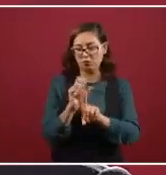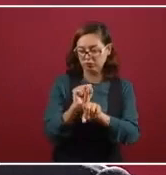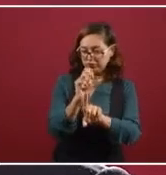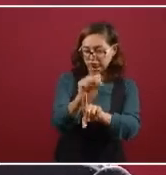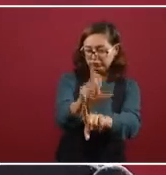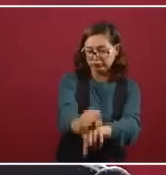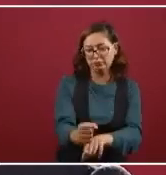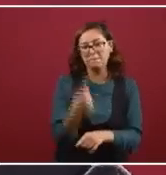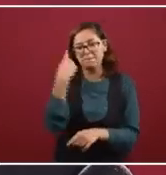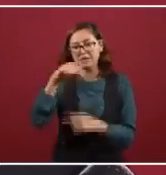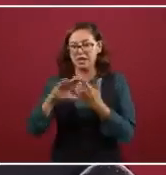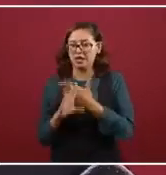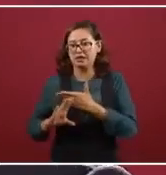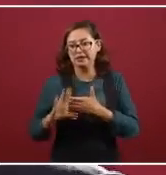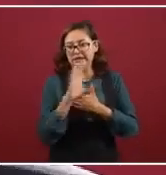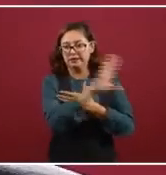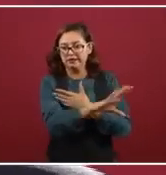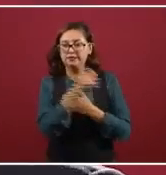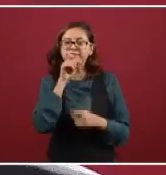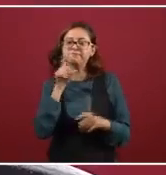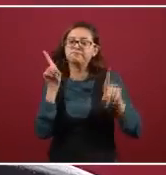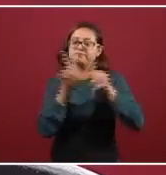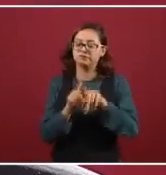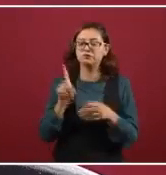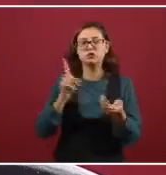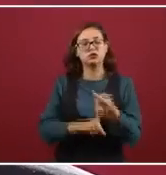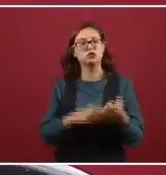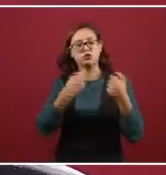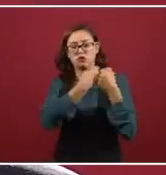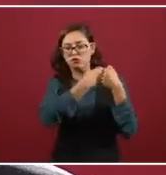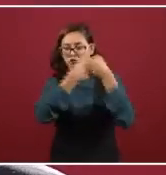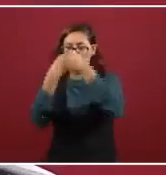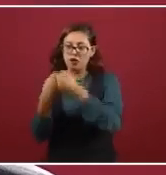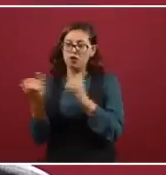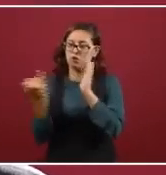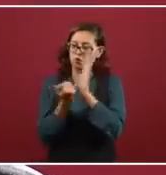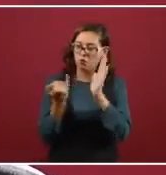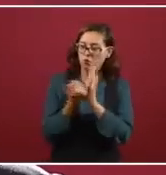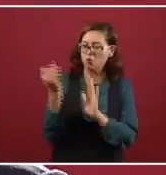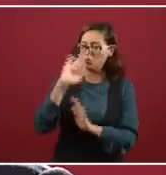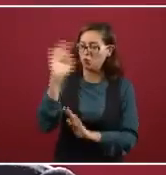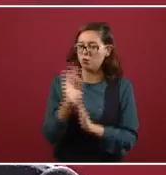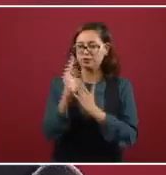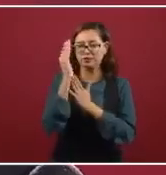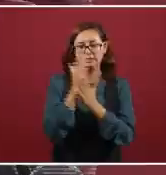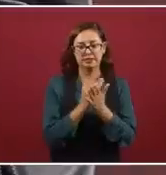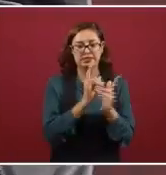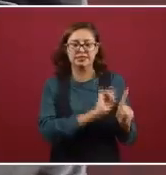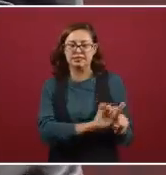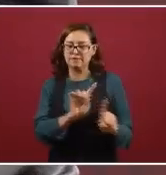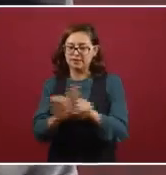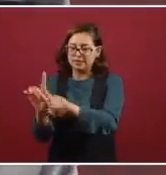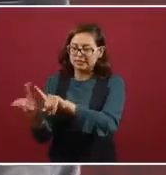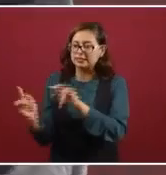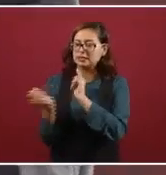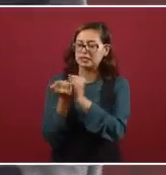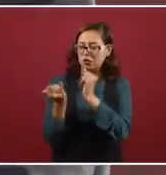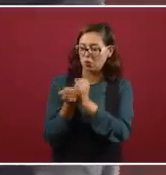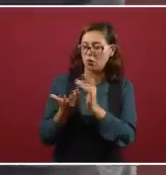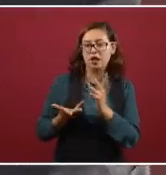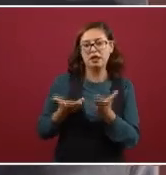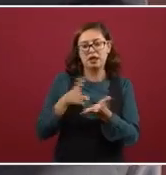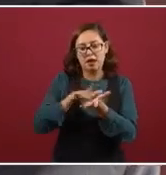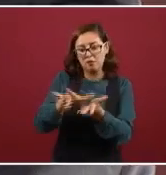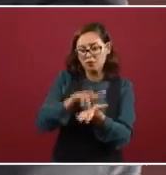ver incluso con medidas en la propia frontera, como reducción de impuestos y otras, o las iniciativas de infraestructura en el sur del